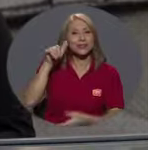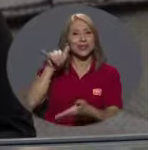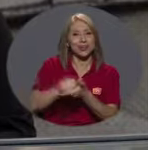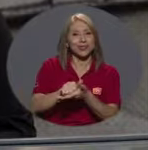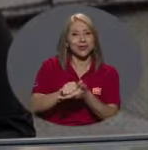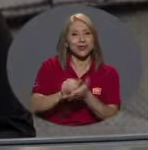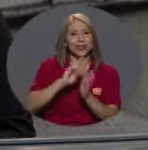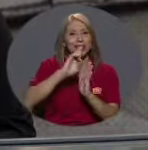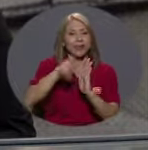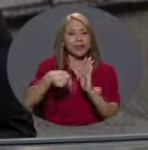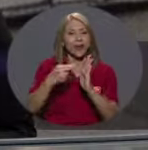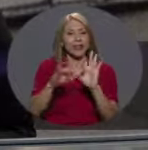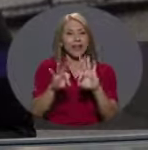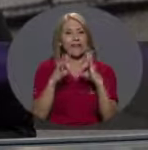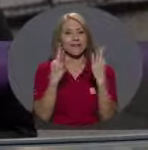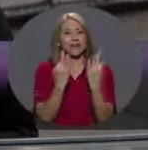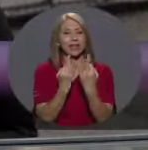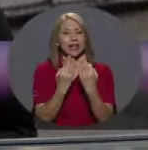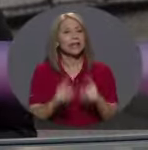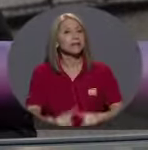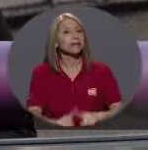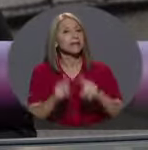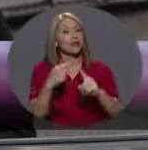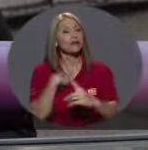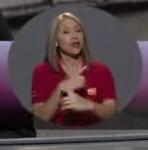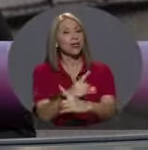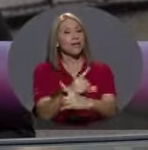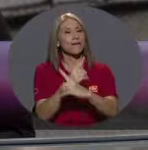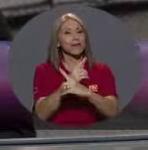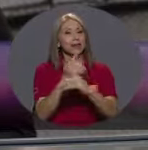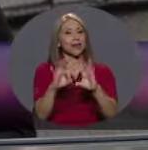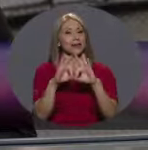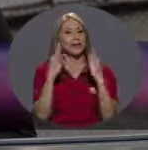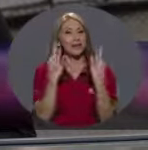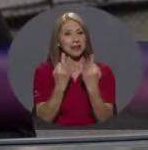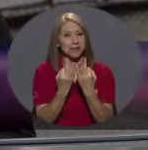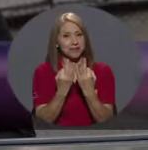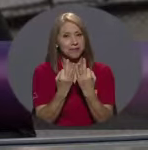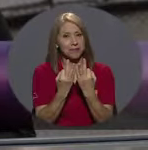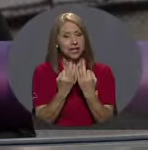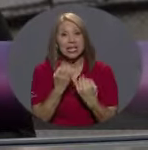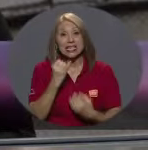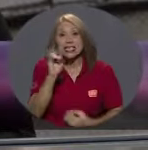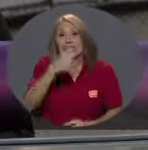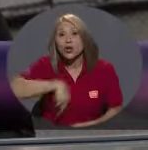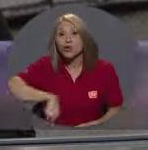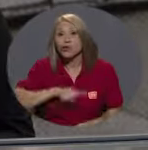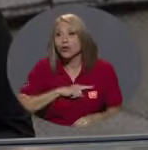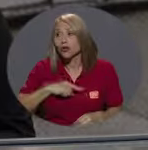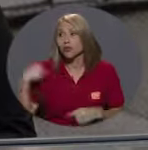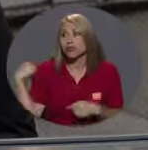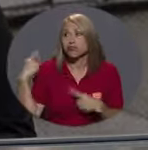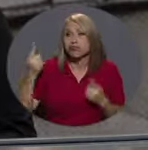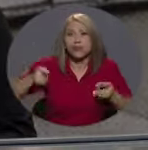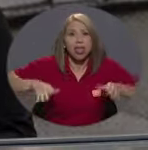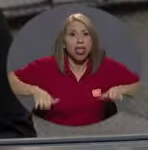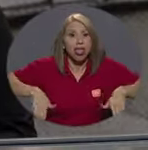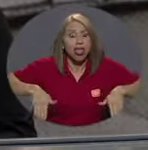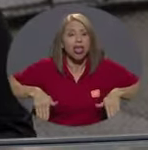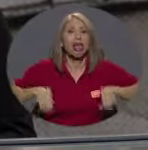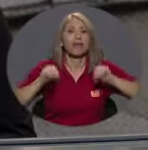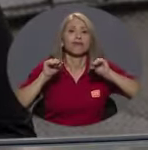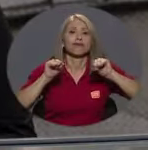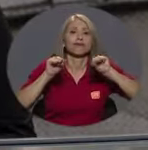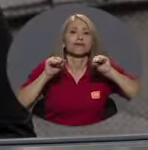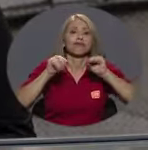familia. Sin embargo, yo soy defensora de la familia en el sentido que si no hemos tenido escuelas para padres,